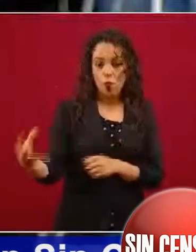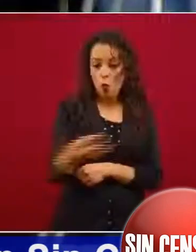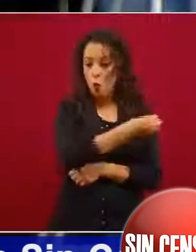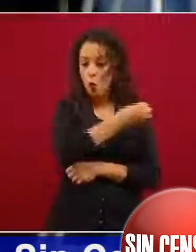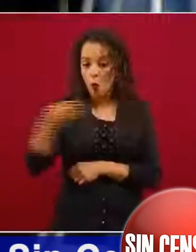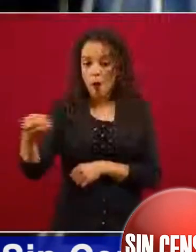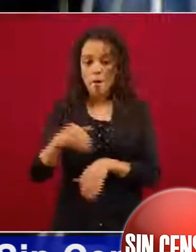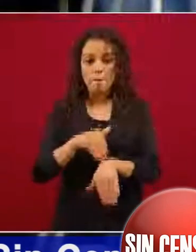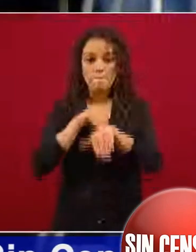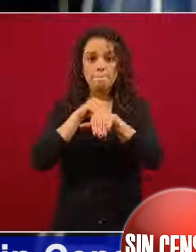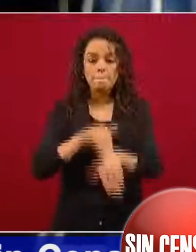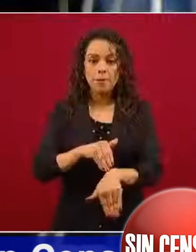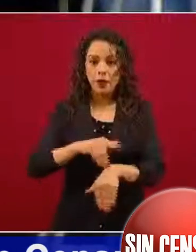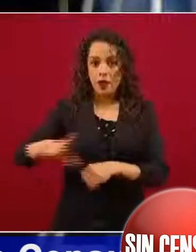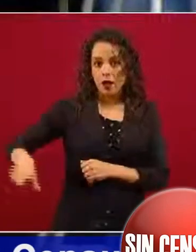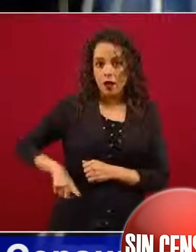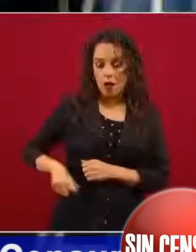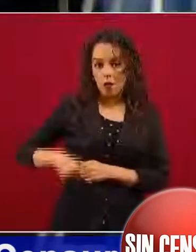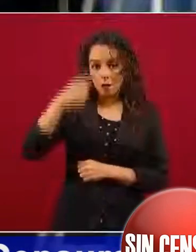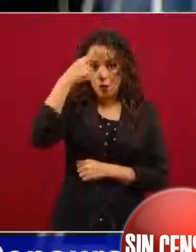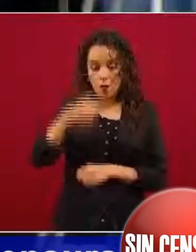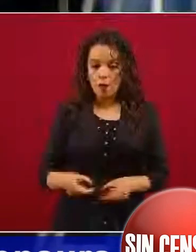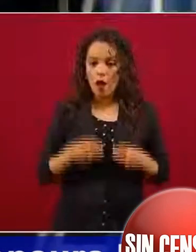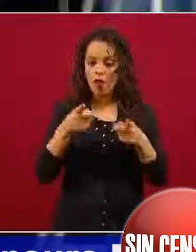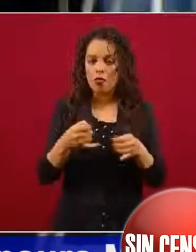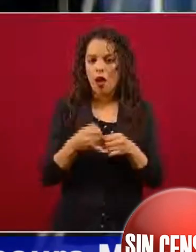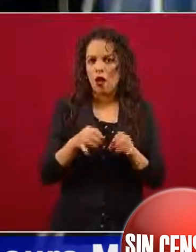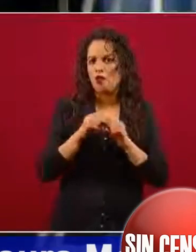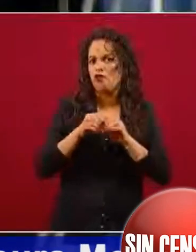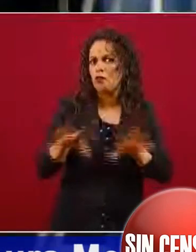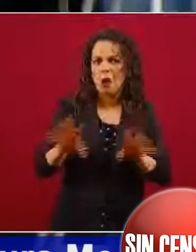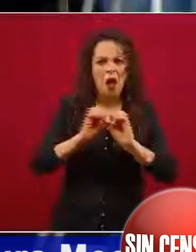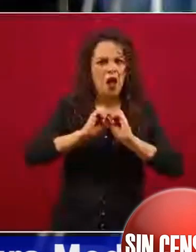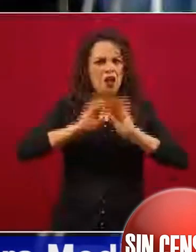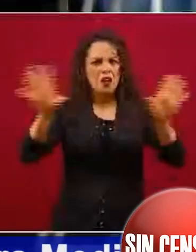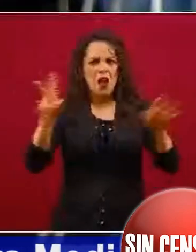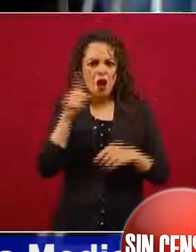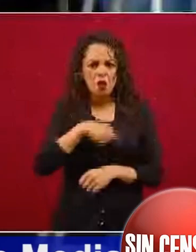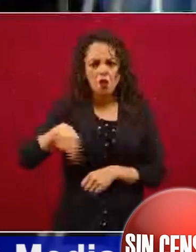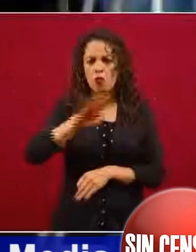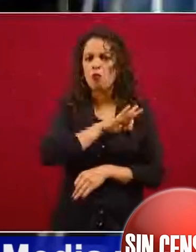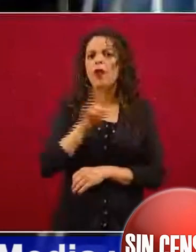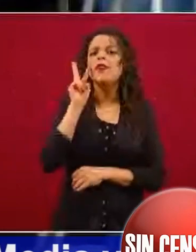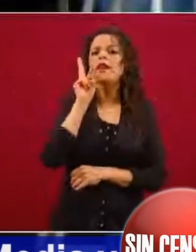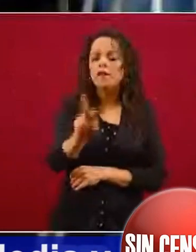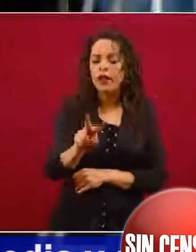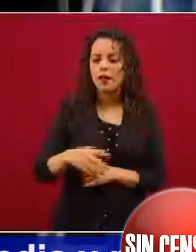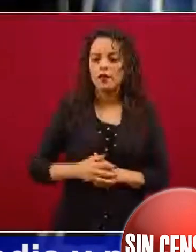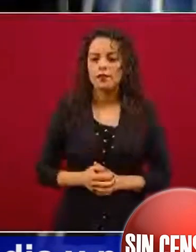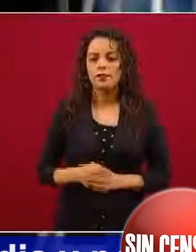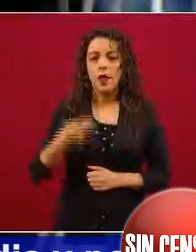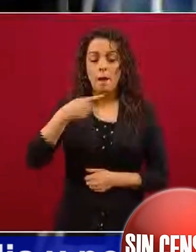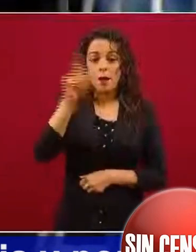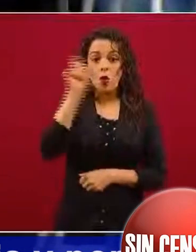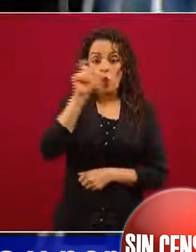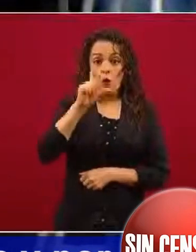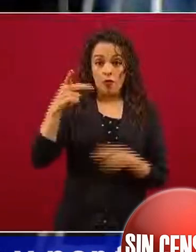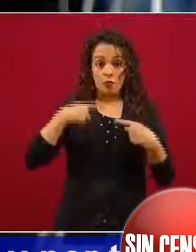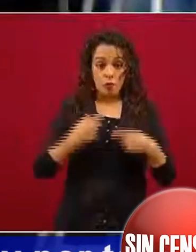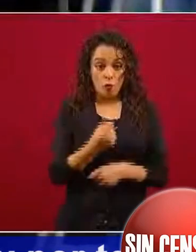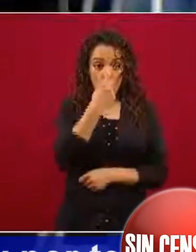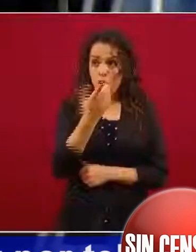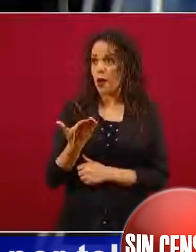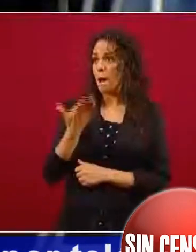cumpla, a que transparente su información. Ahora, cuando el gobierno federal falla, cuando el ciudadano le pide al gobierno federal una